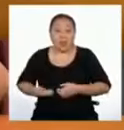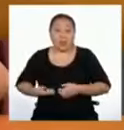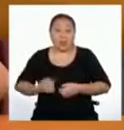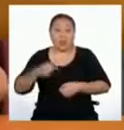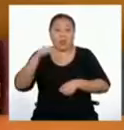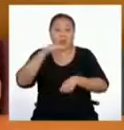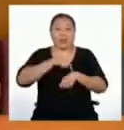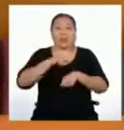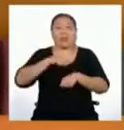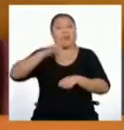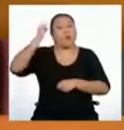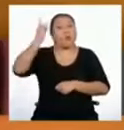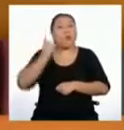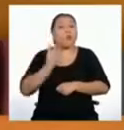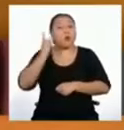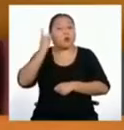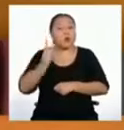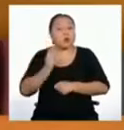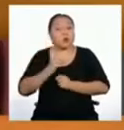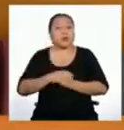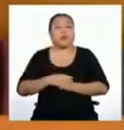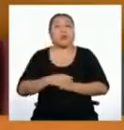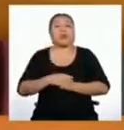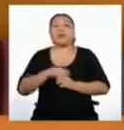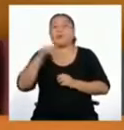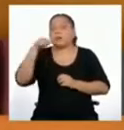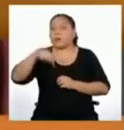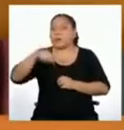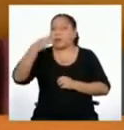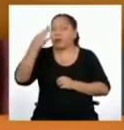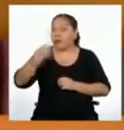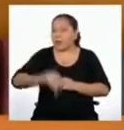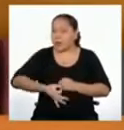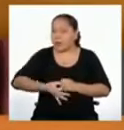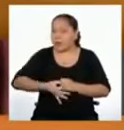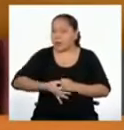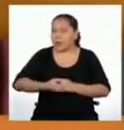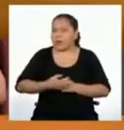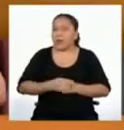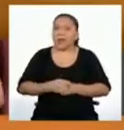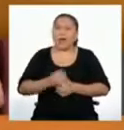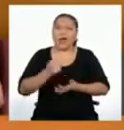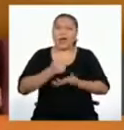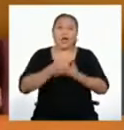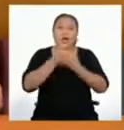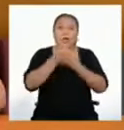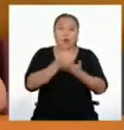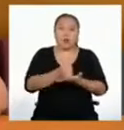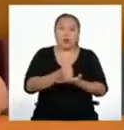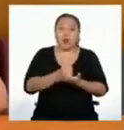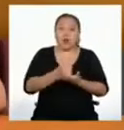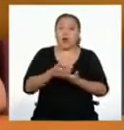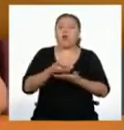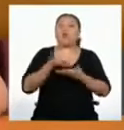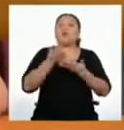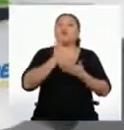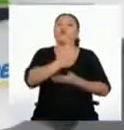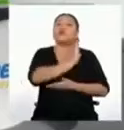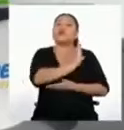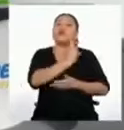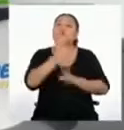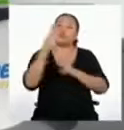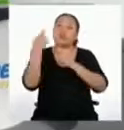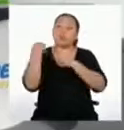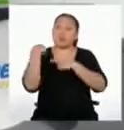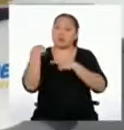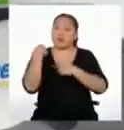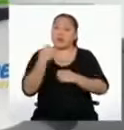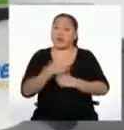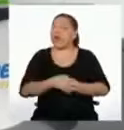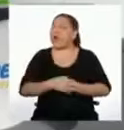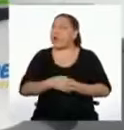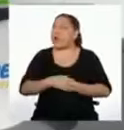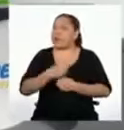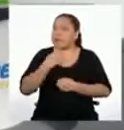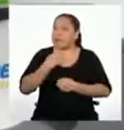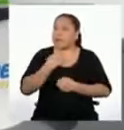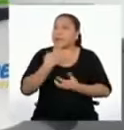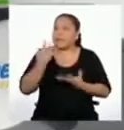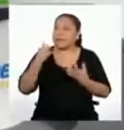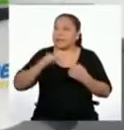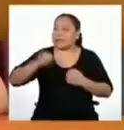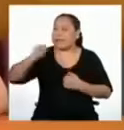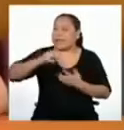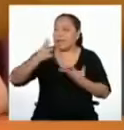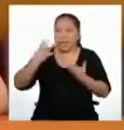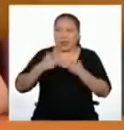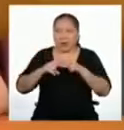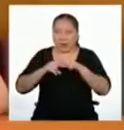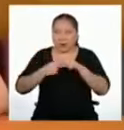emergencia responden realmente a las funciones que tiene este. ¿Qué te parece? Me suena a que quiero que empecemos